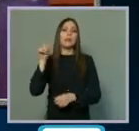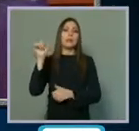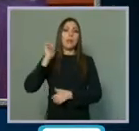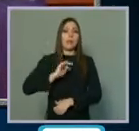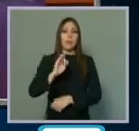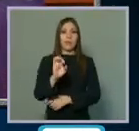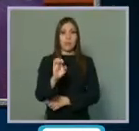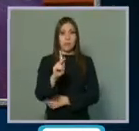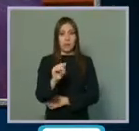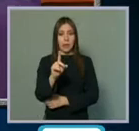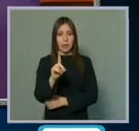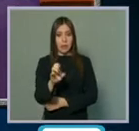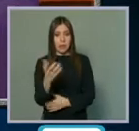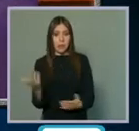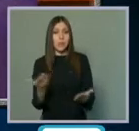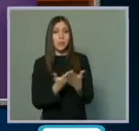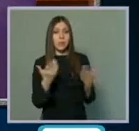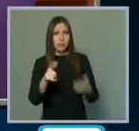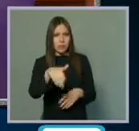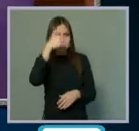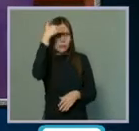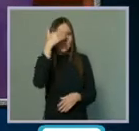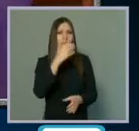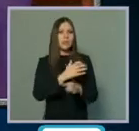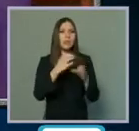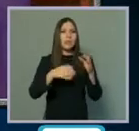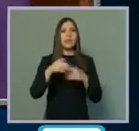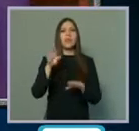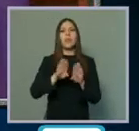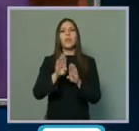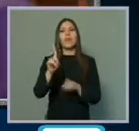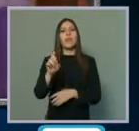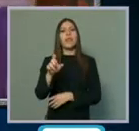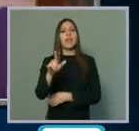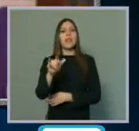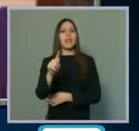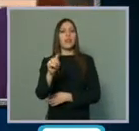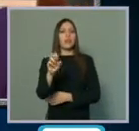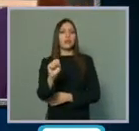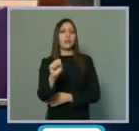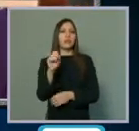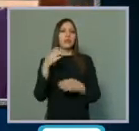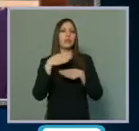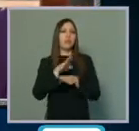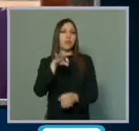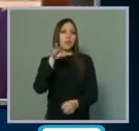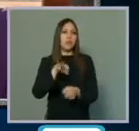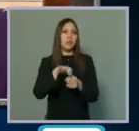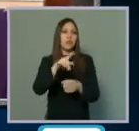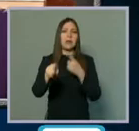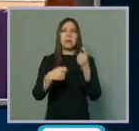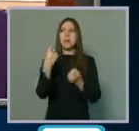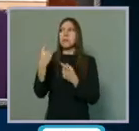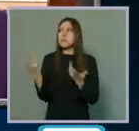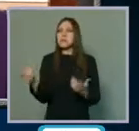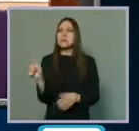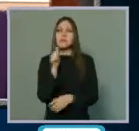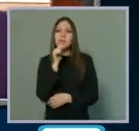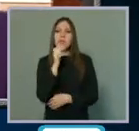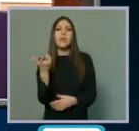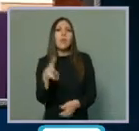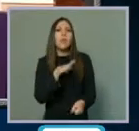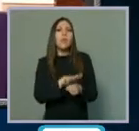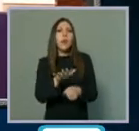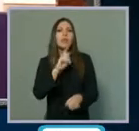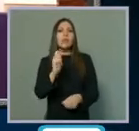me dices, oye, tú conoces delitos electorales, te estoy platicando que no conozco propiamente delitos electorales. A lo mejor me dices, o la pregunta que sigues, ¿y entonces qué conoces?